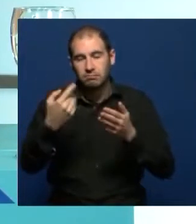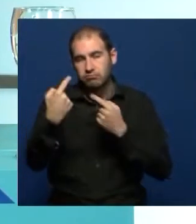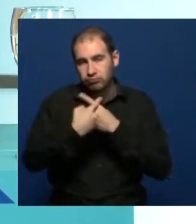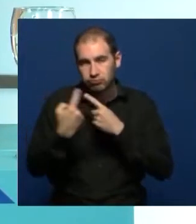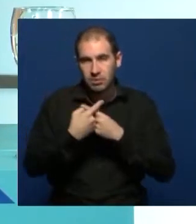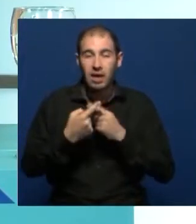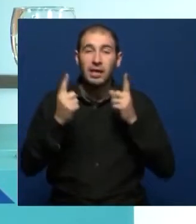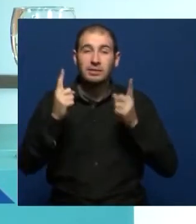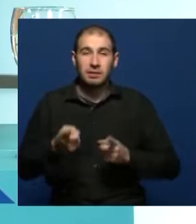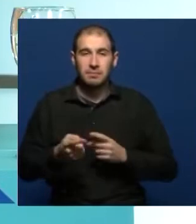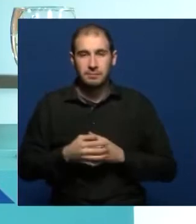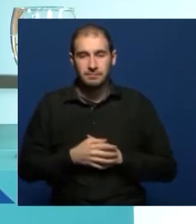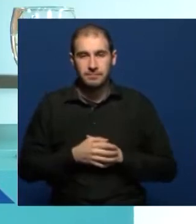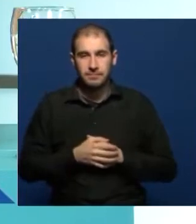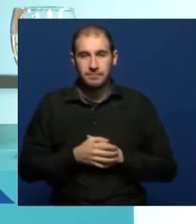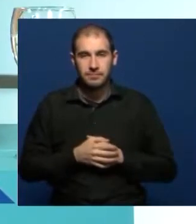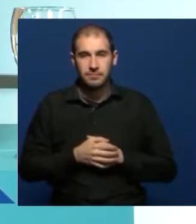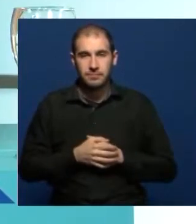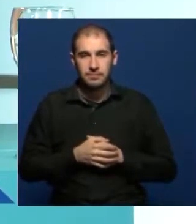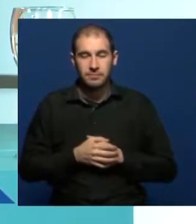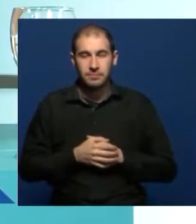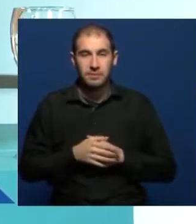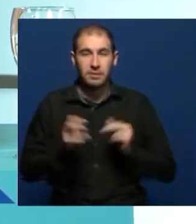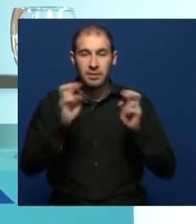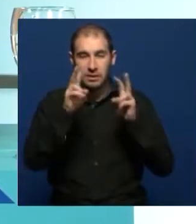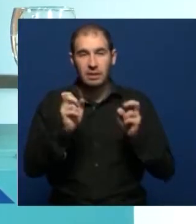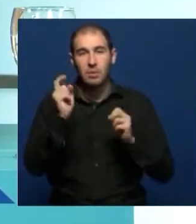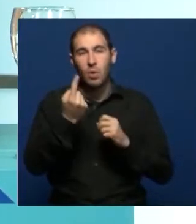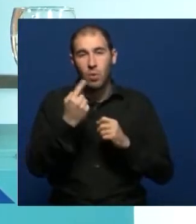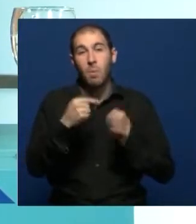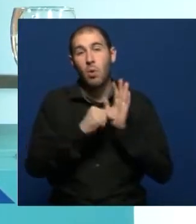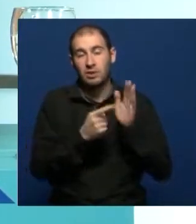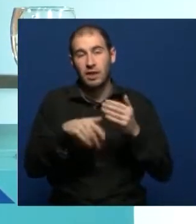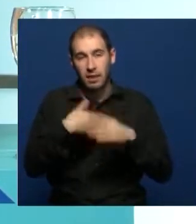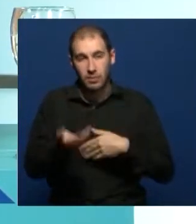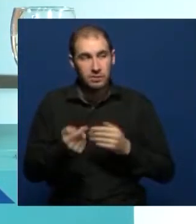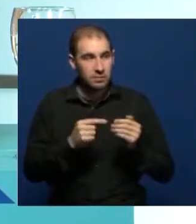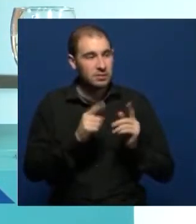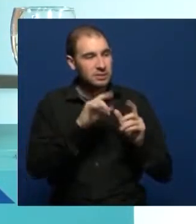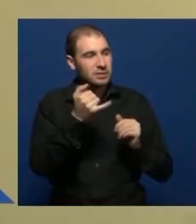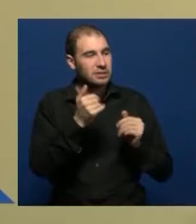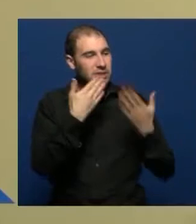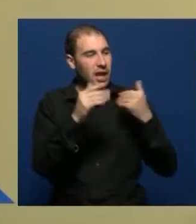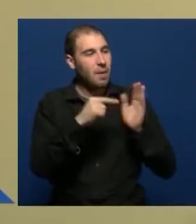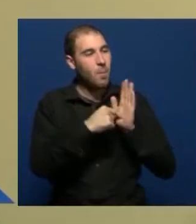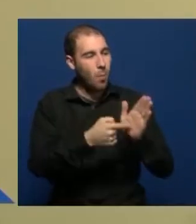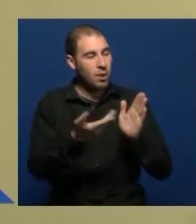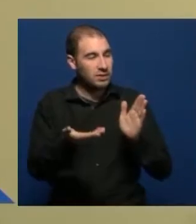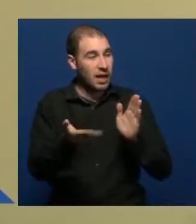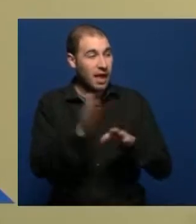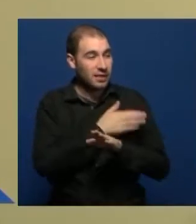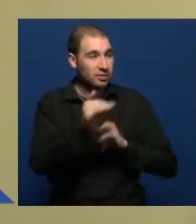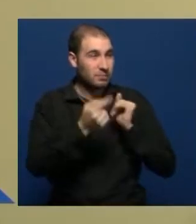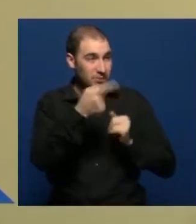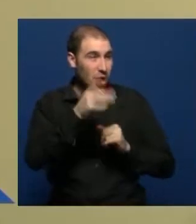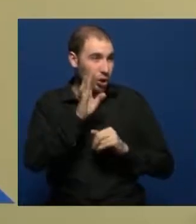Y también hemos trabajado uno que, bueno, después los podemos mostrar. Sí, absolutamente. Vamos a cerrar la charla mostrando y anticipándonos porque